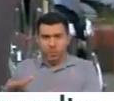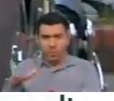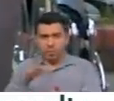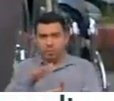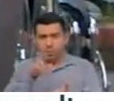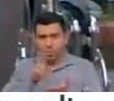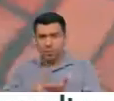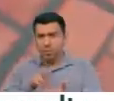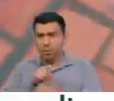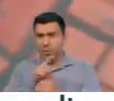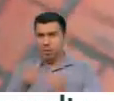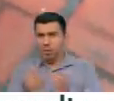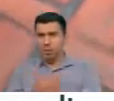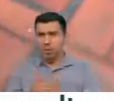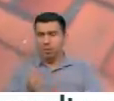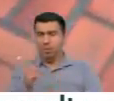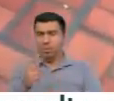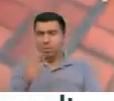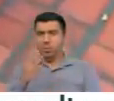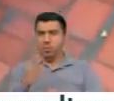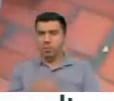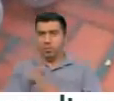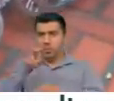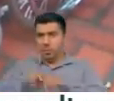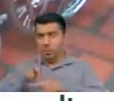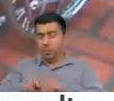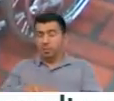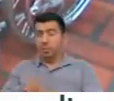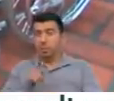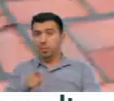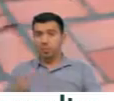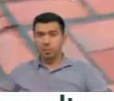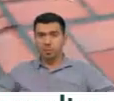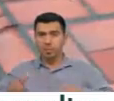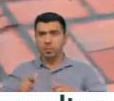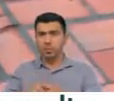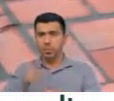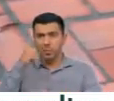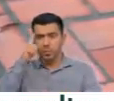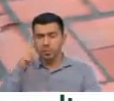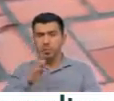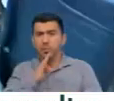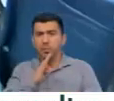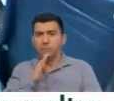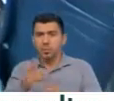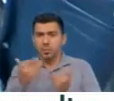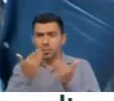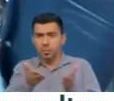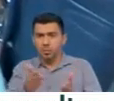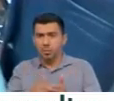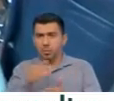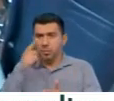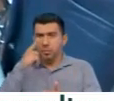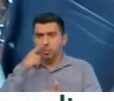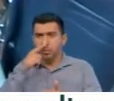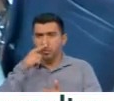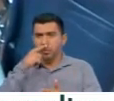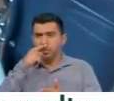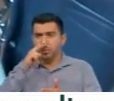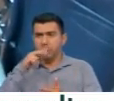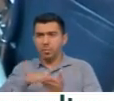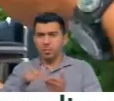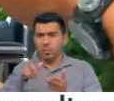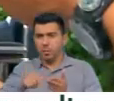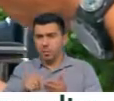llegado, 24 sillas de ruedas. Estamos entregando tanto para adultos como para niños, estamos entregando unos